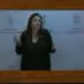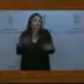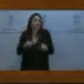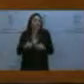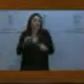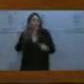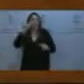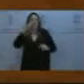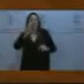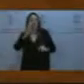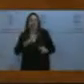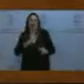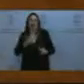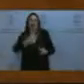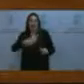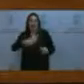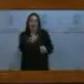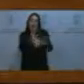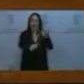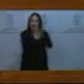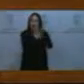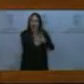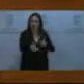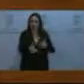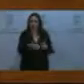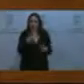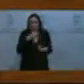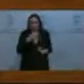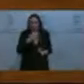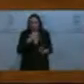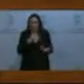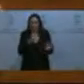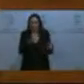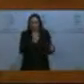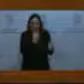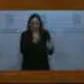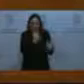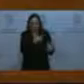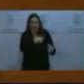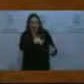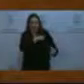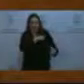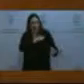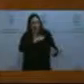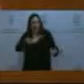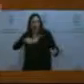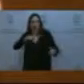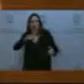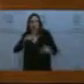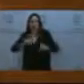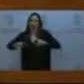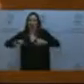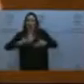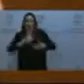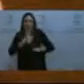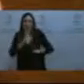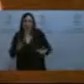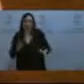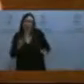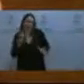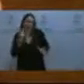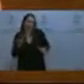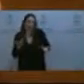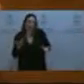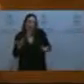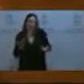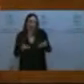presuntuoso que nos adelantásemos a algo que se está debatiendo a nivel toda España y que probablemente salga adelante.